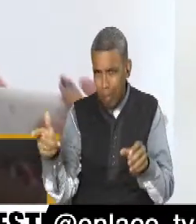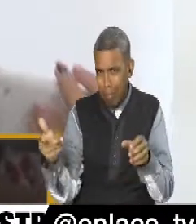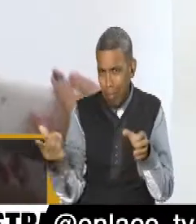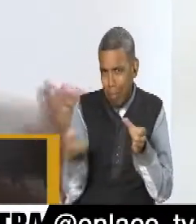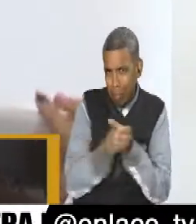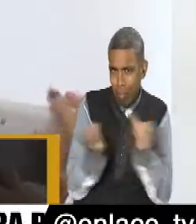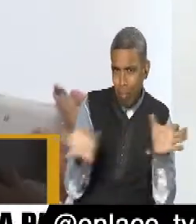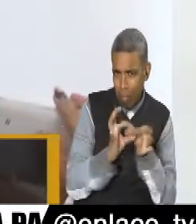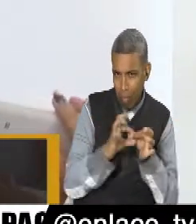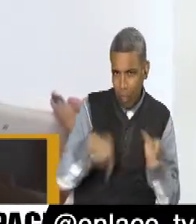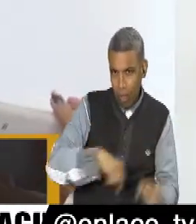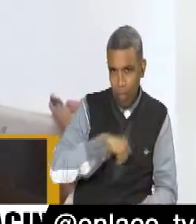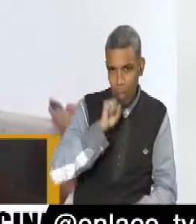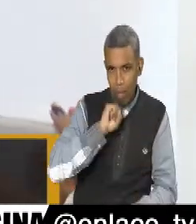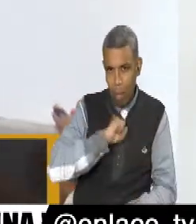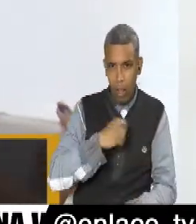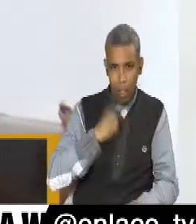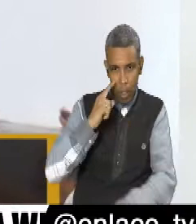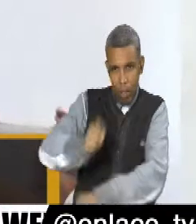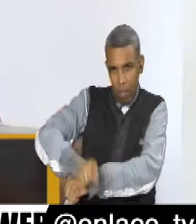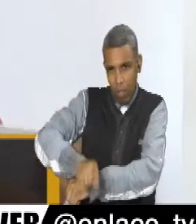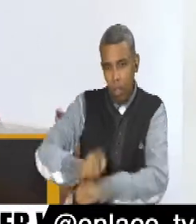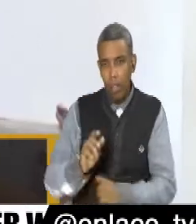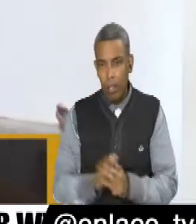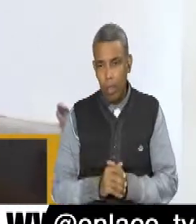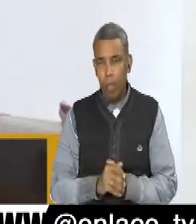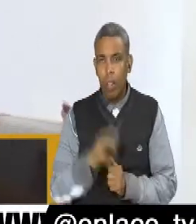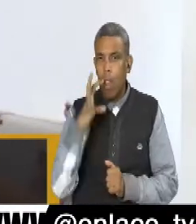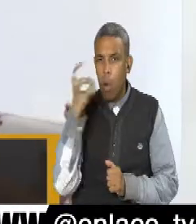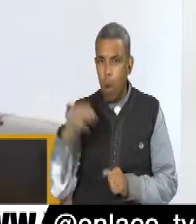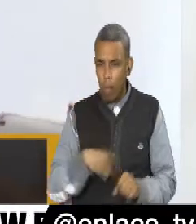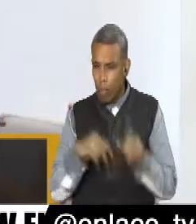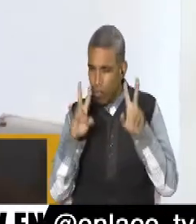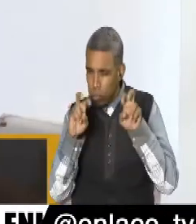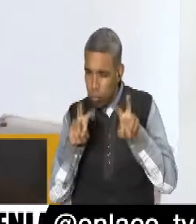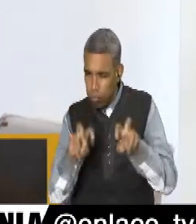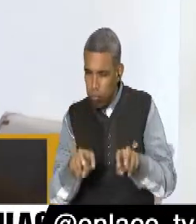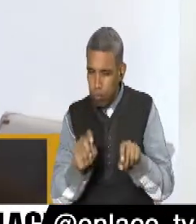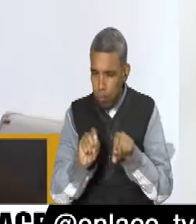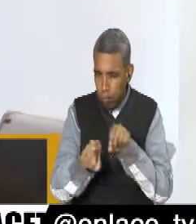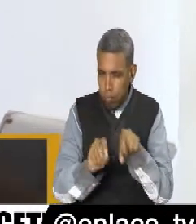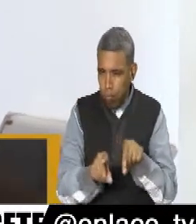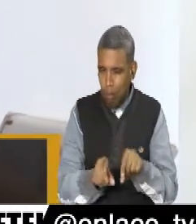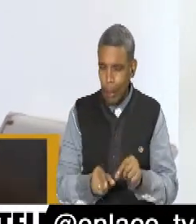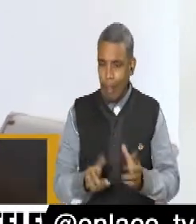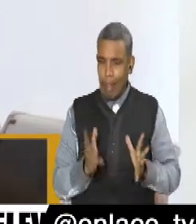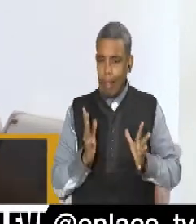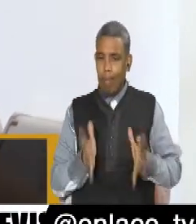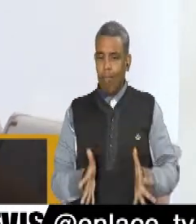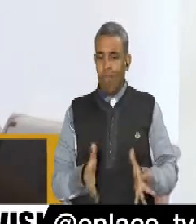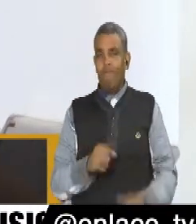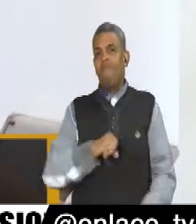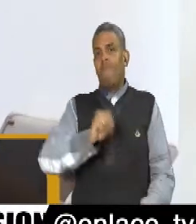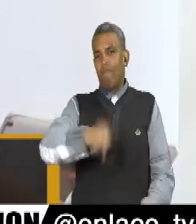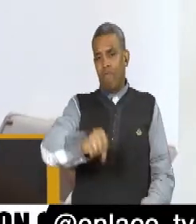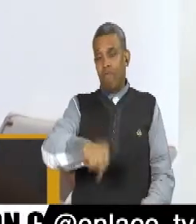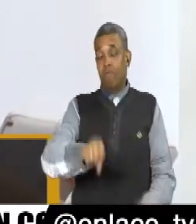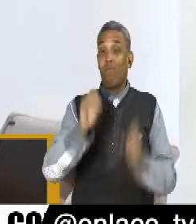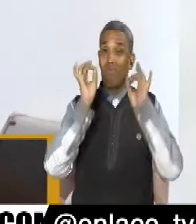que efectivamente este hombre, mediante actos muy